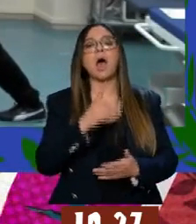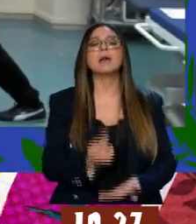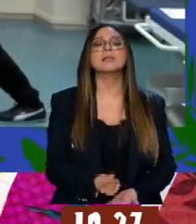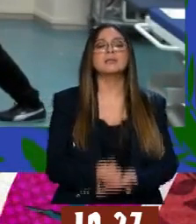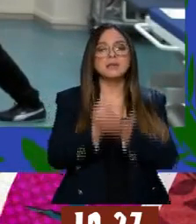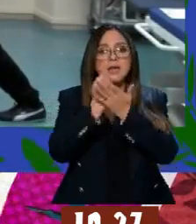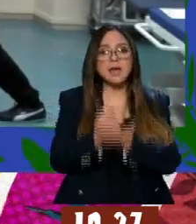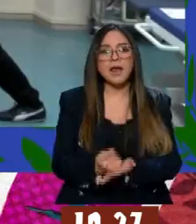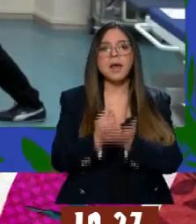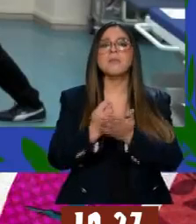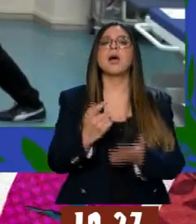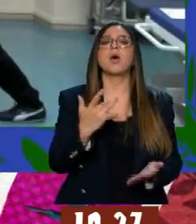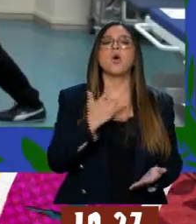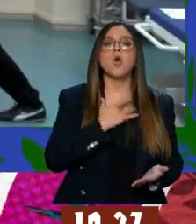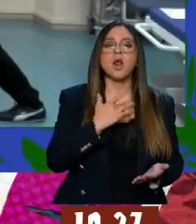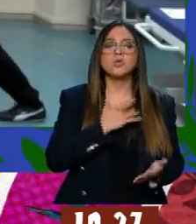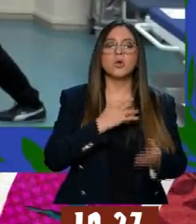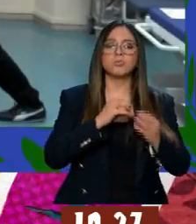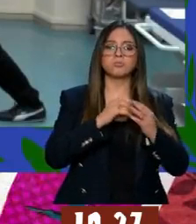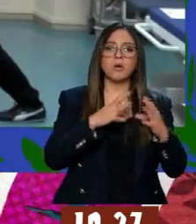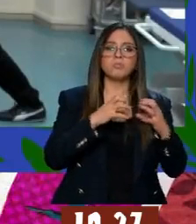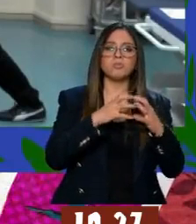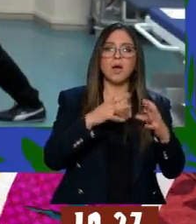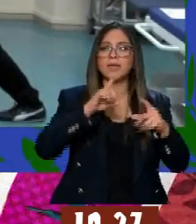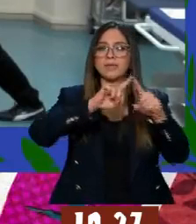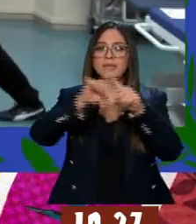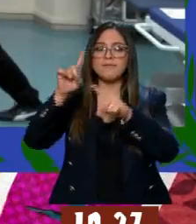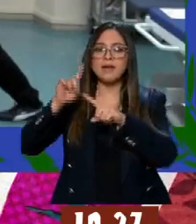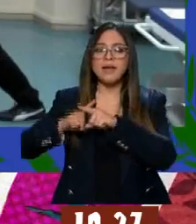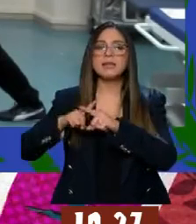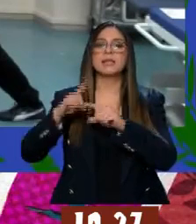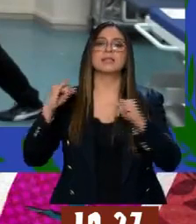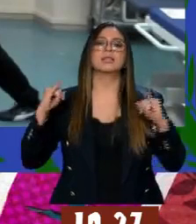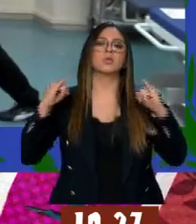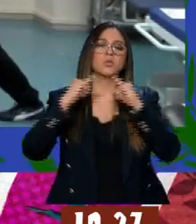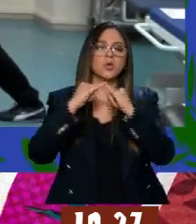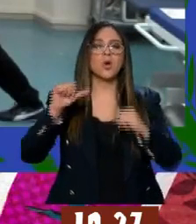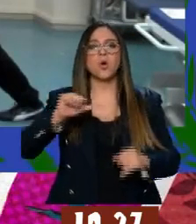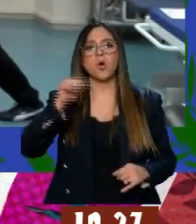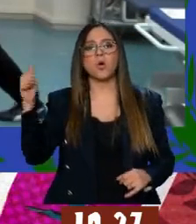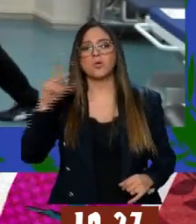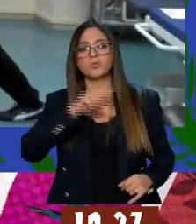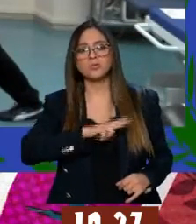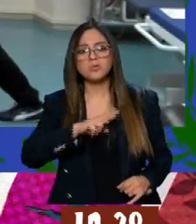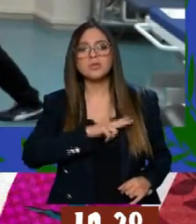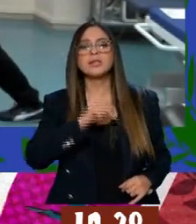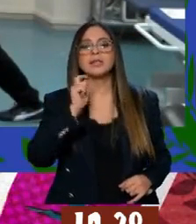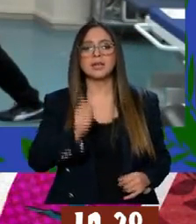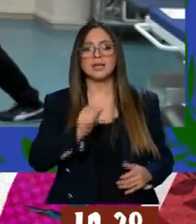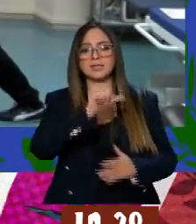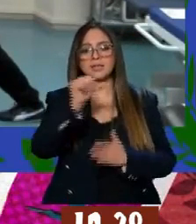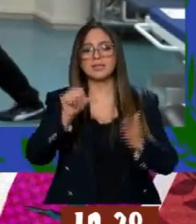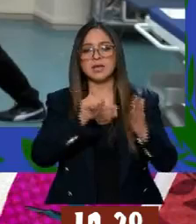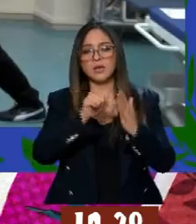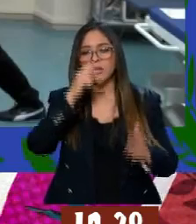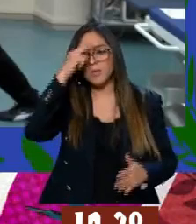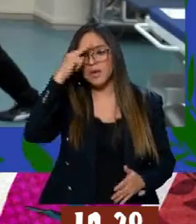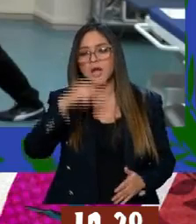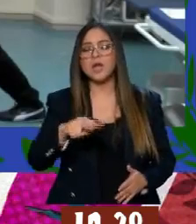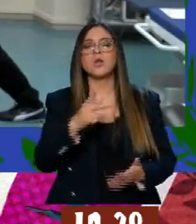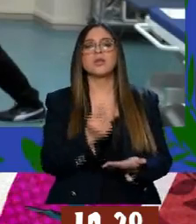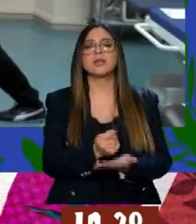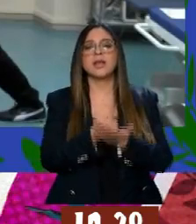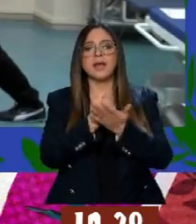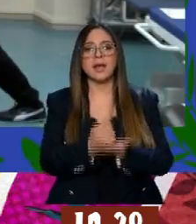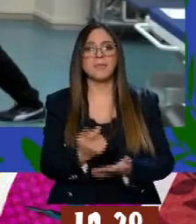más de 40 años en diferentes instituciones y a nivel privado, como el Centro Mexicano de Rehabilitación Cardíaca que dirige su servidor,